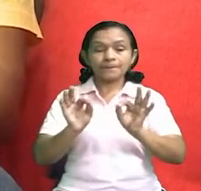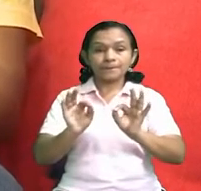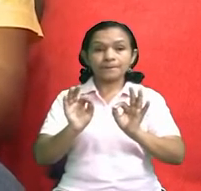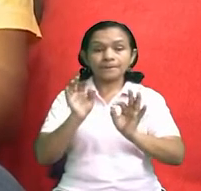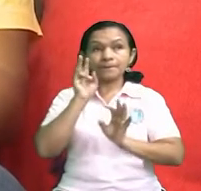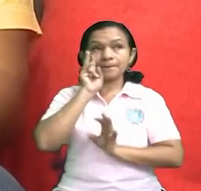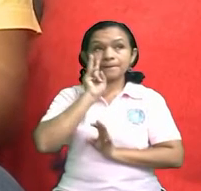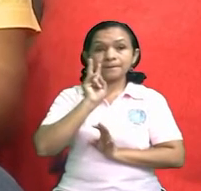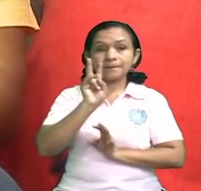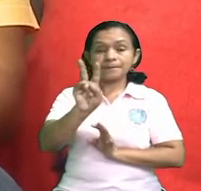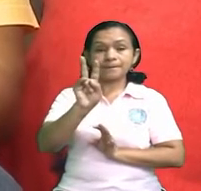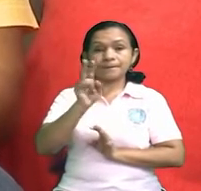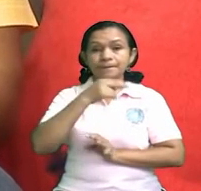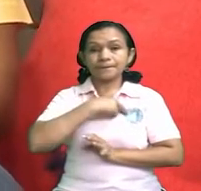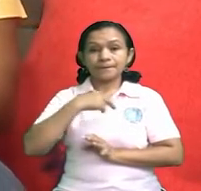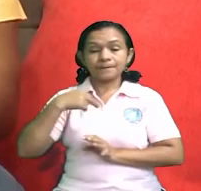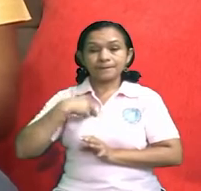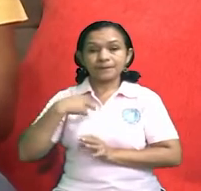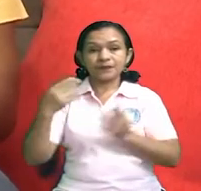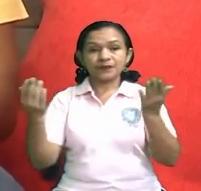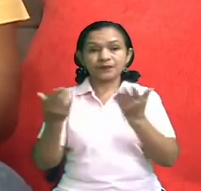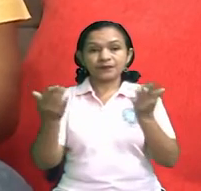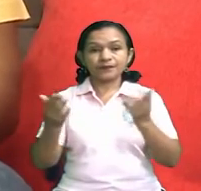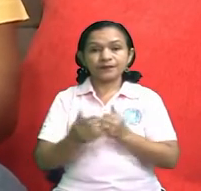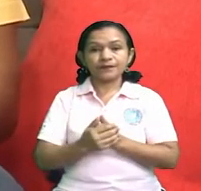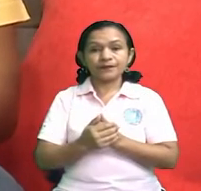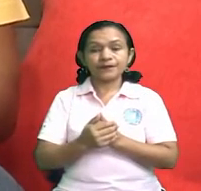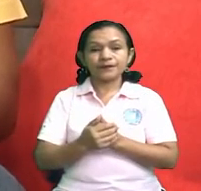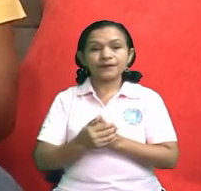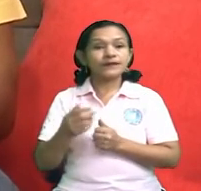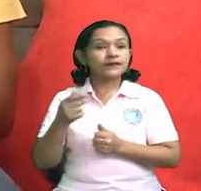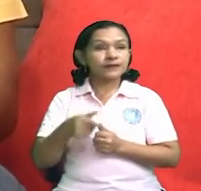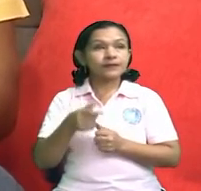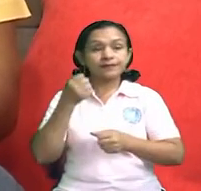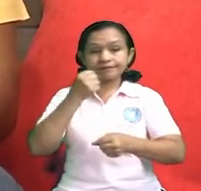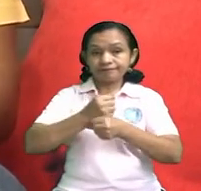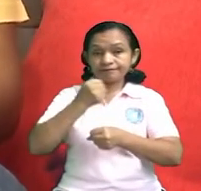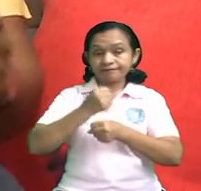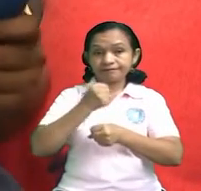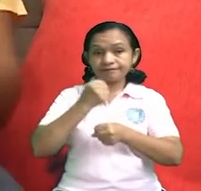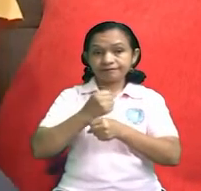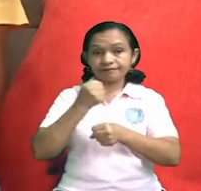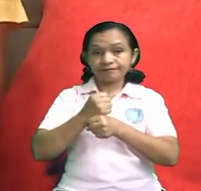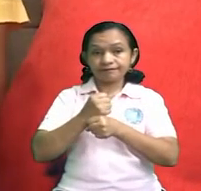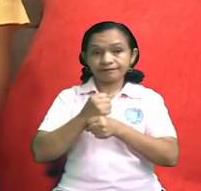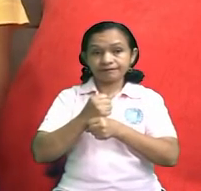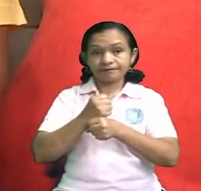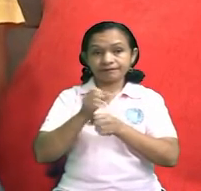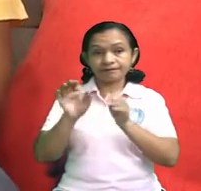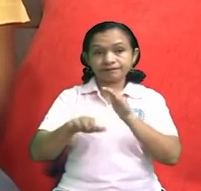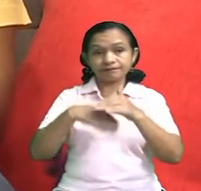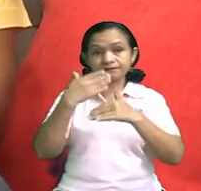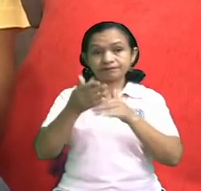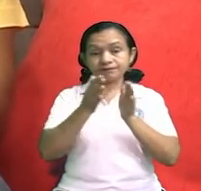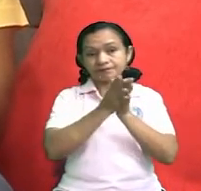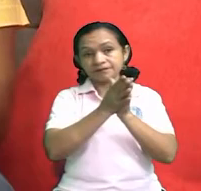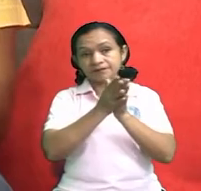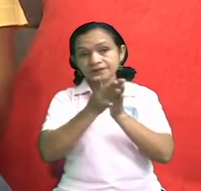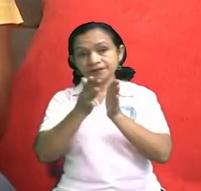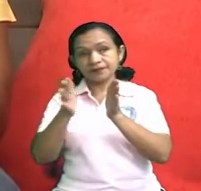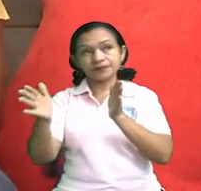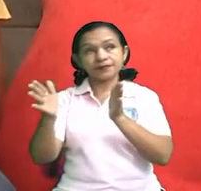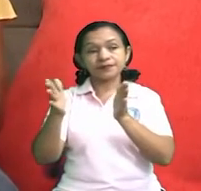Y ahí estaba un breve spot a propósito del trabajo. Hay un video un poco más extenso